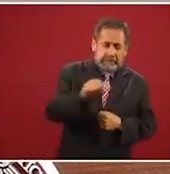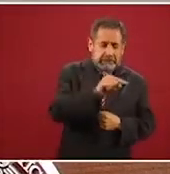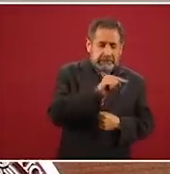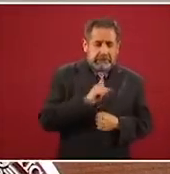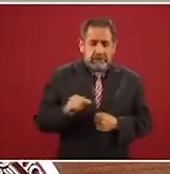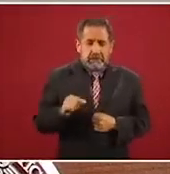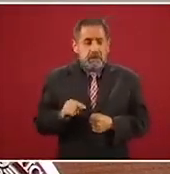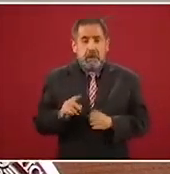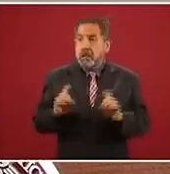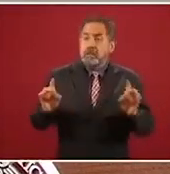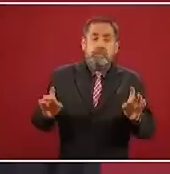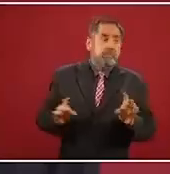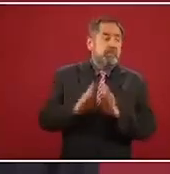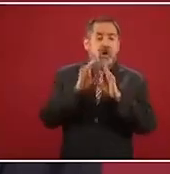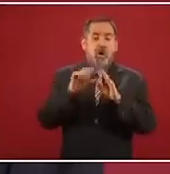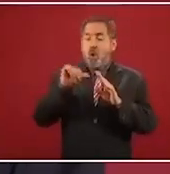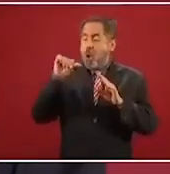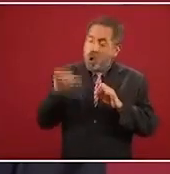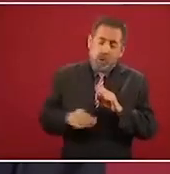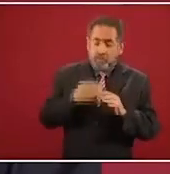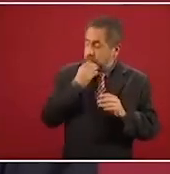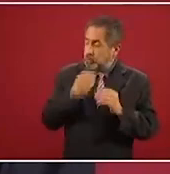hubiese surgido de la nada.